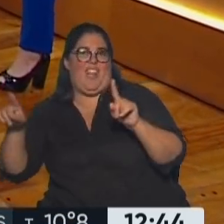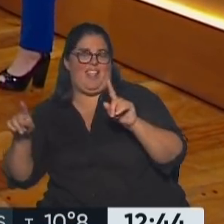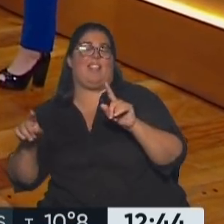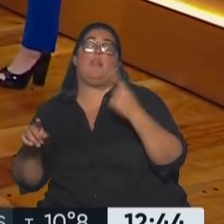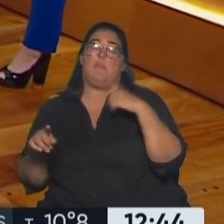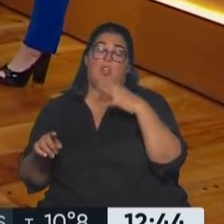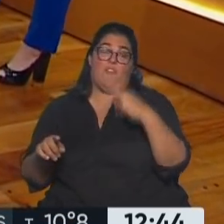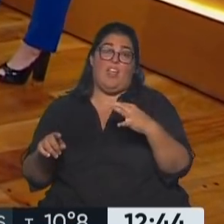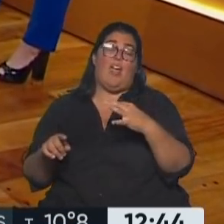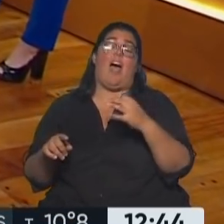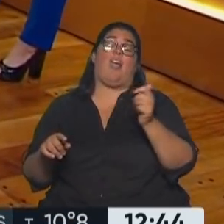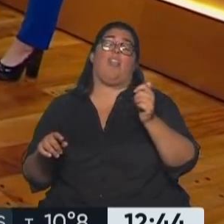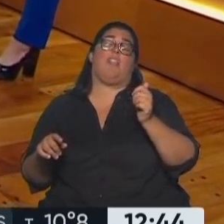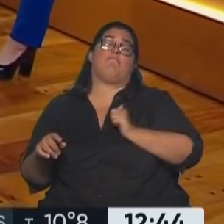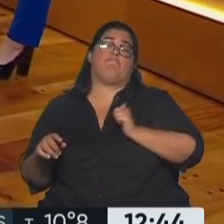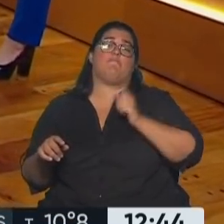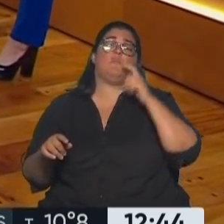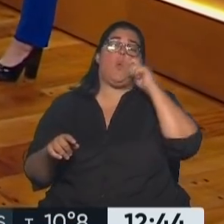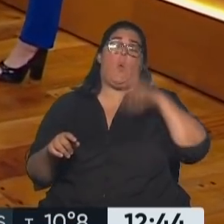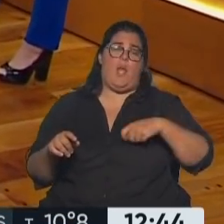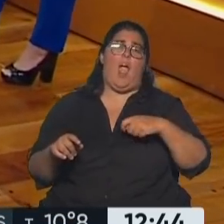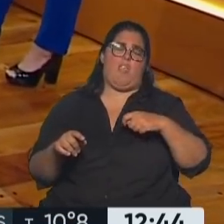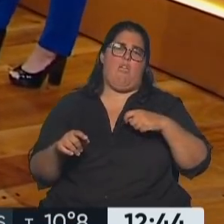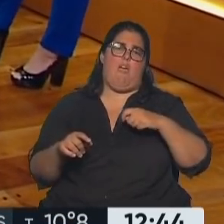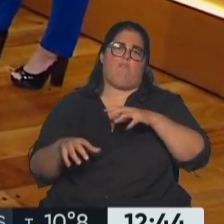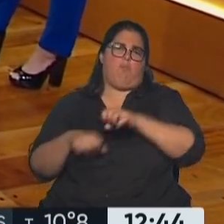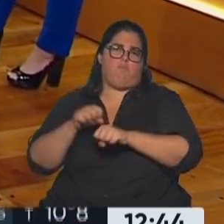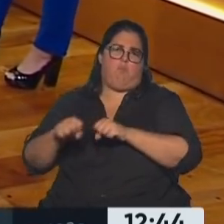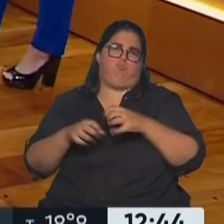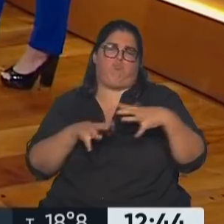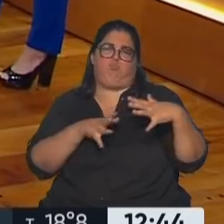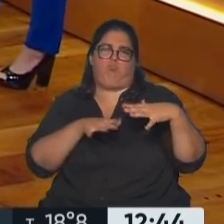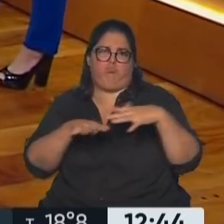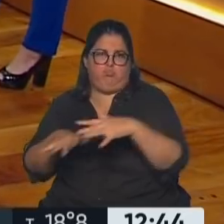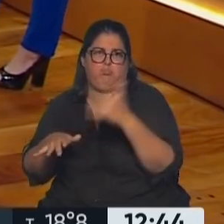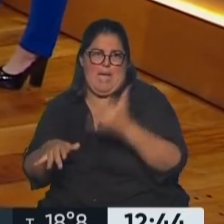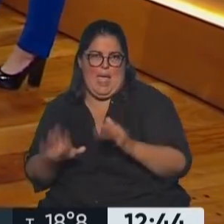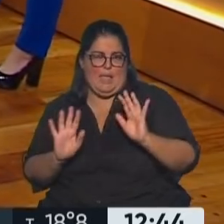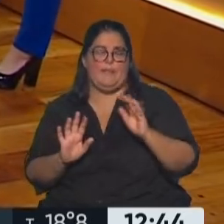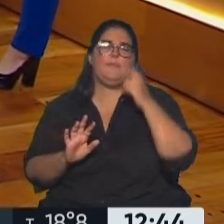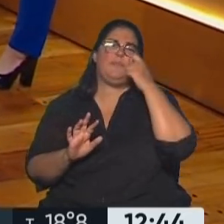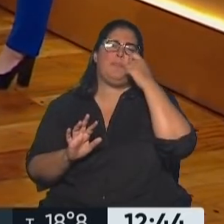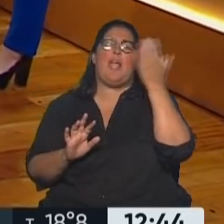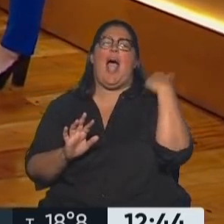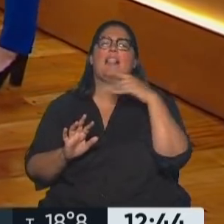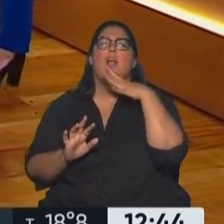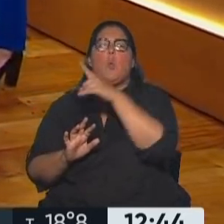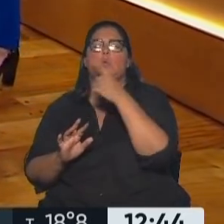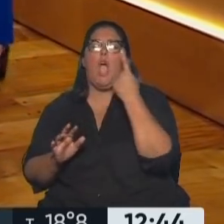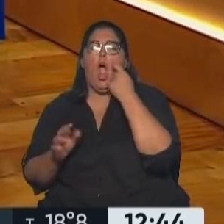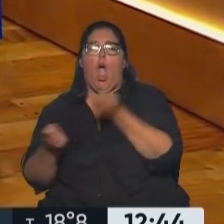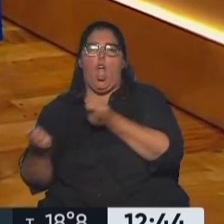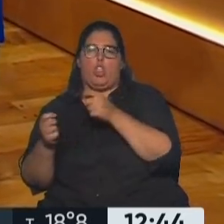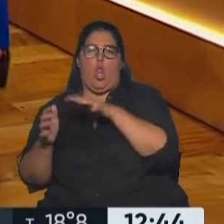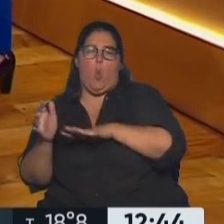avance de las fuerzas ucranianas justamente en esta ciudad que hasta el momento era controlada por Rusia. Estamos hablando